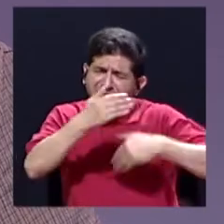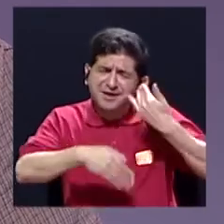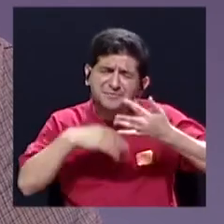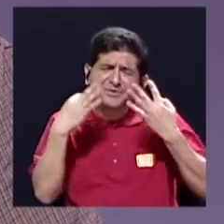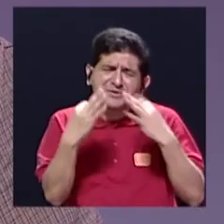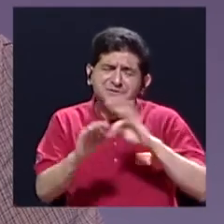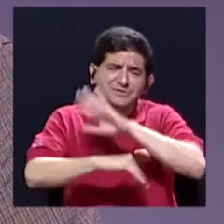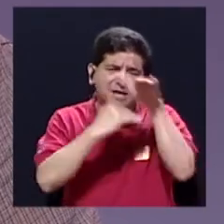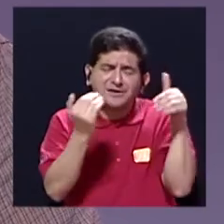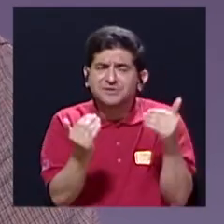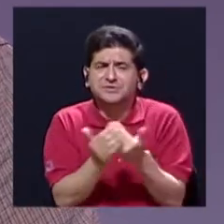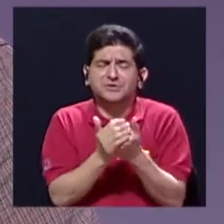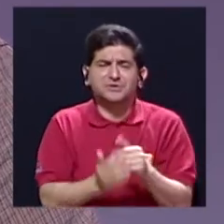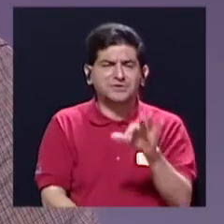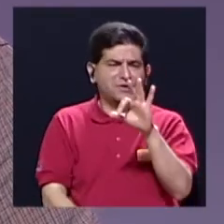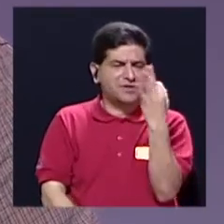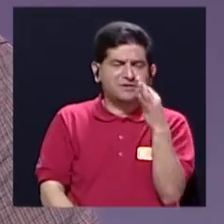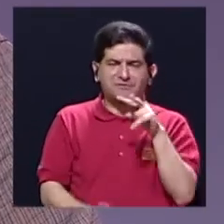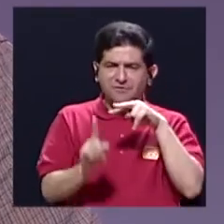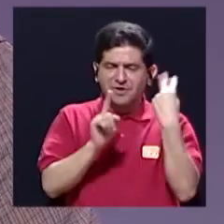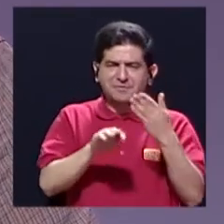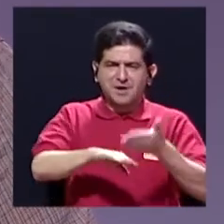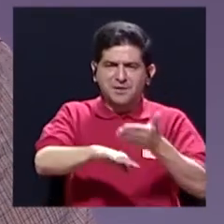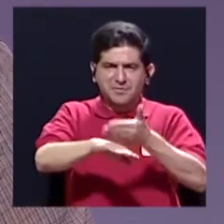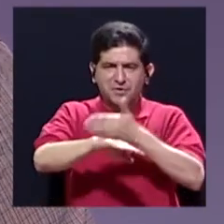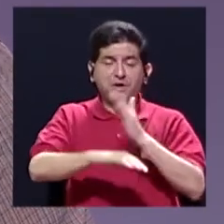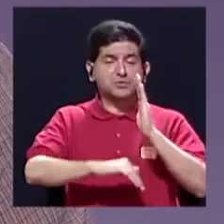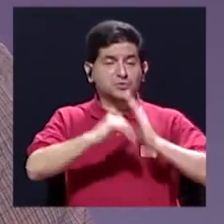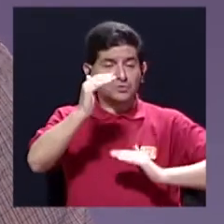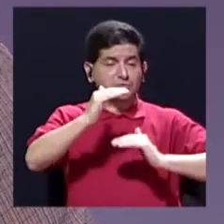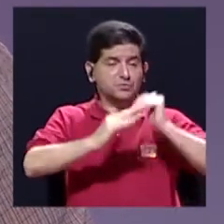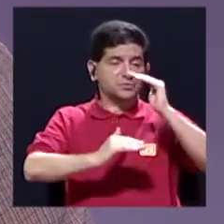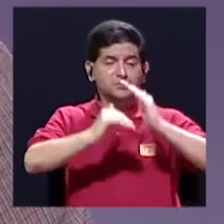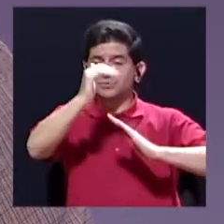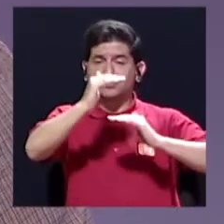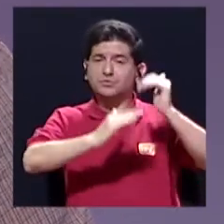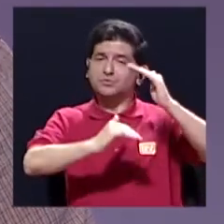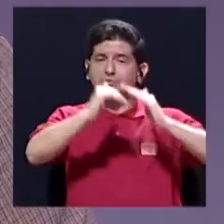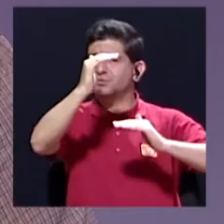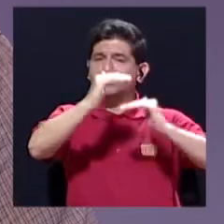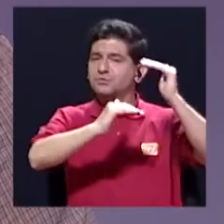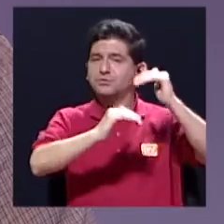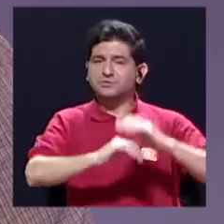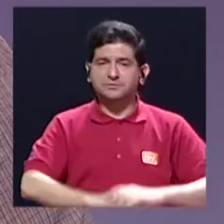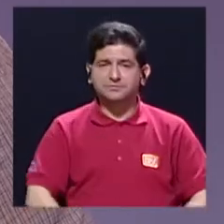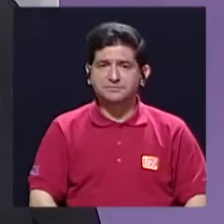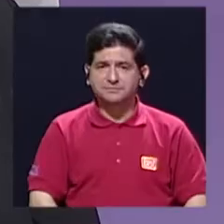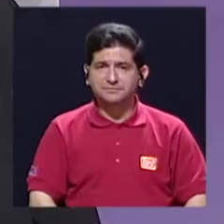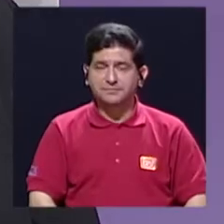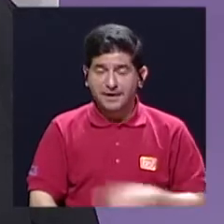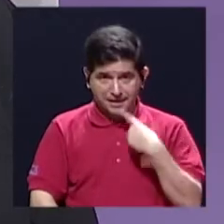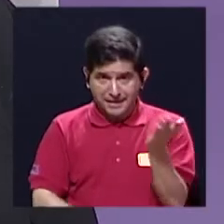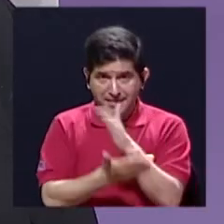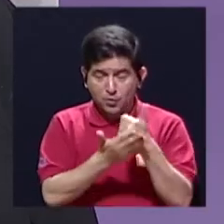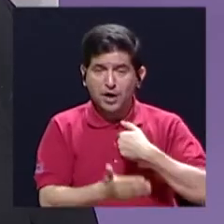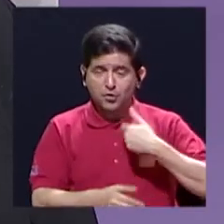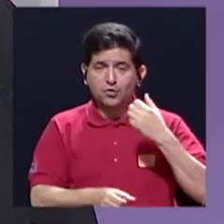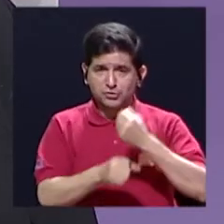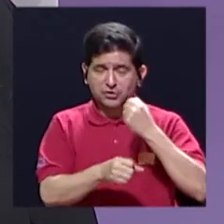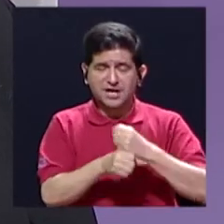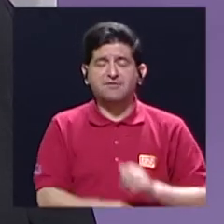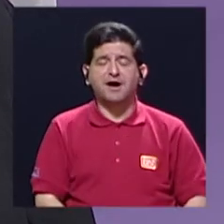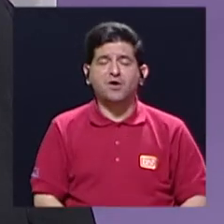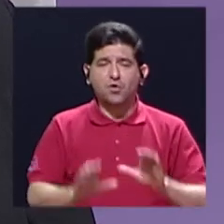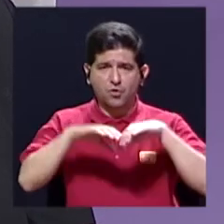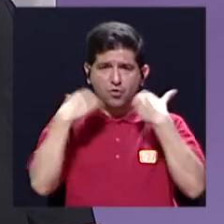de toda nuestra forma de ver el crecimiento es construir, construir y construir más. Les digo una cosa, yo trabajo en la Comisión